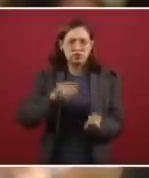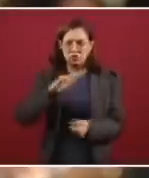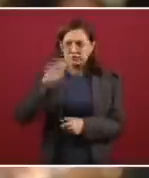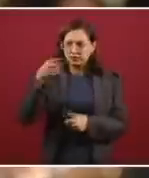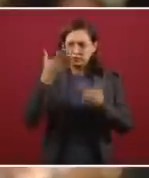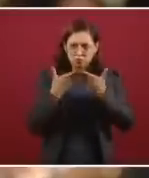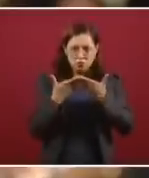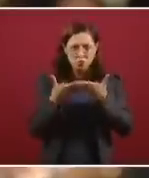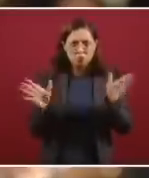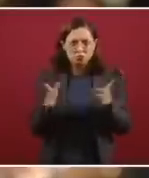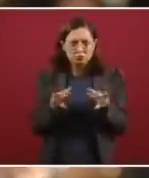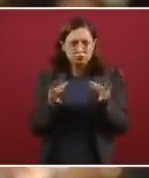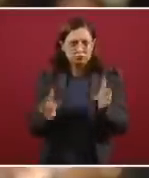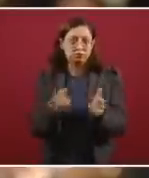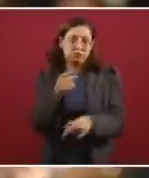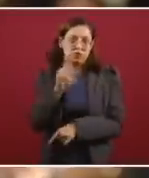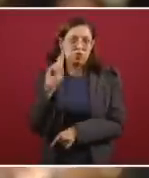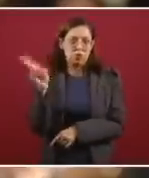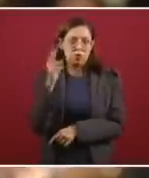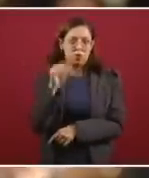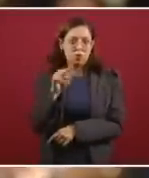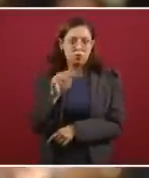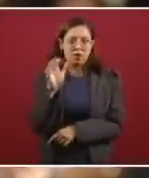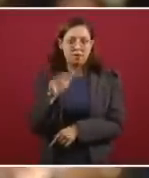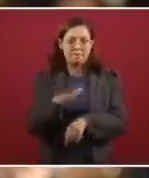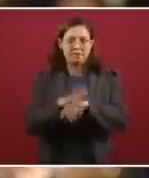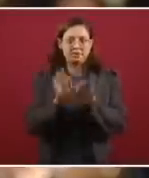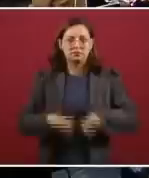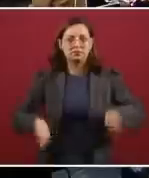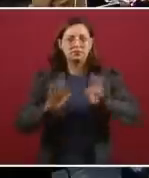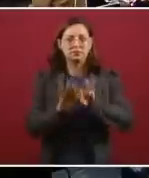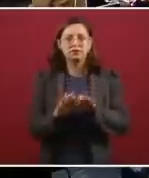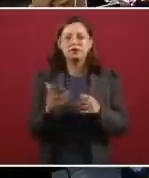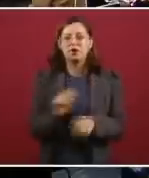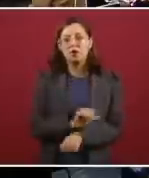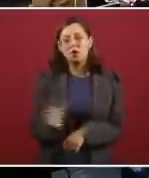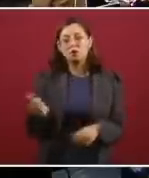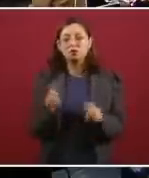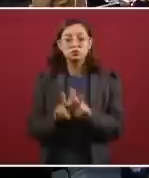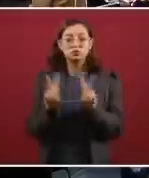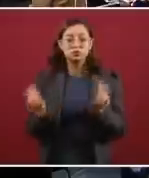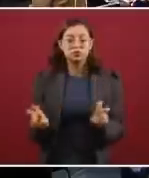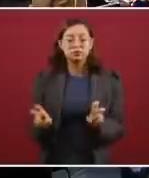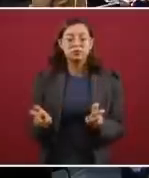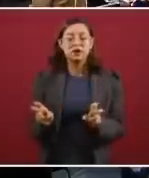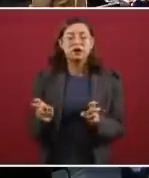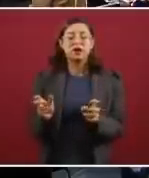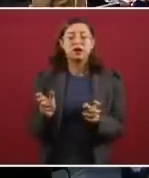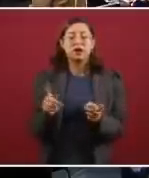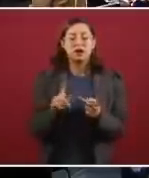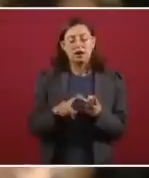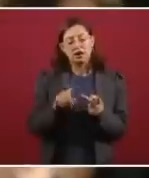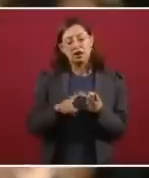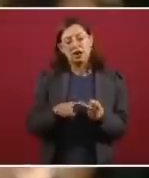pública, especialmente en la UNAM, que es como la más importante que hay en el país? Y por otro lado, bueno, sobre lo que pasó en